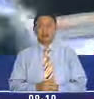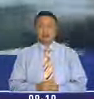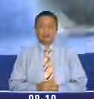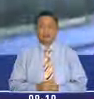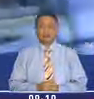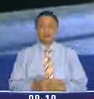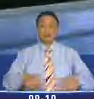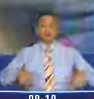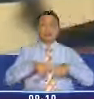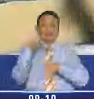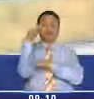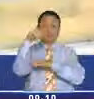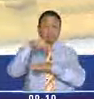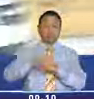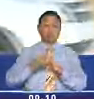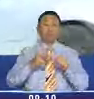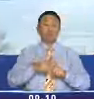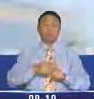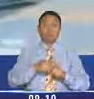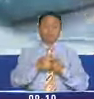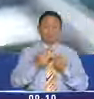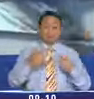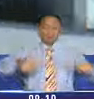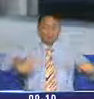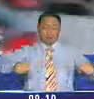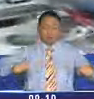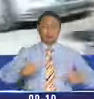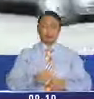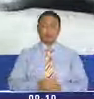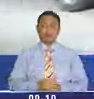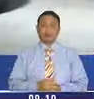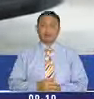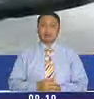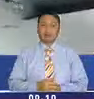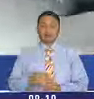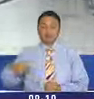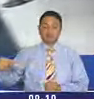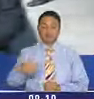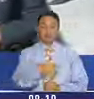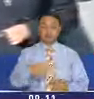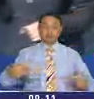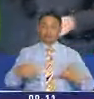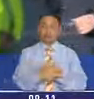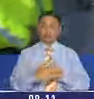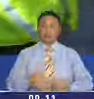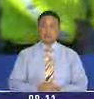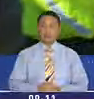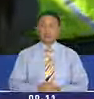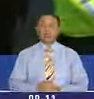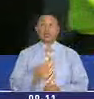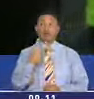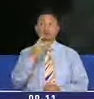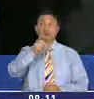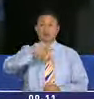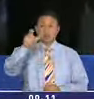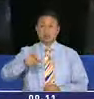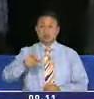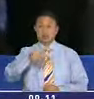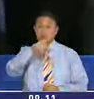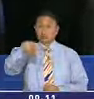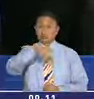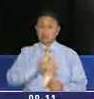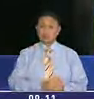a motocicletas, en especial los que vienen acompañados o que circulan en este tipo de vehículos, dos personas.